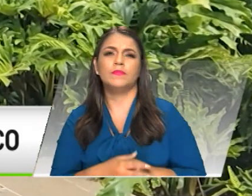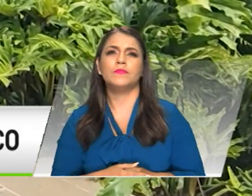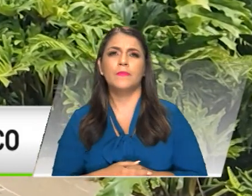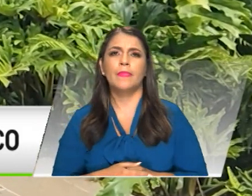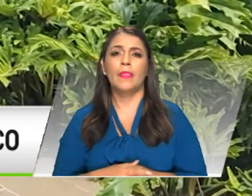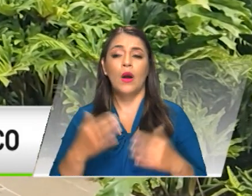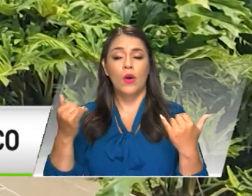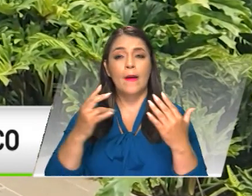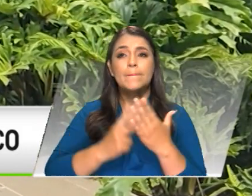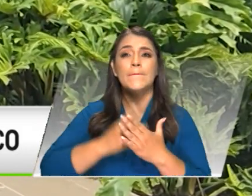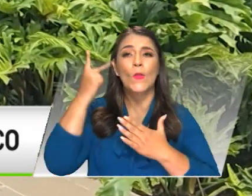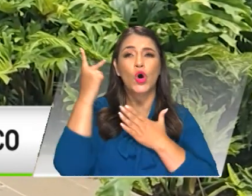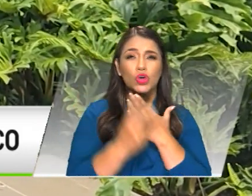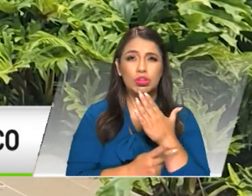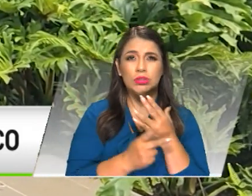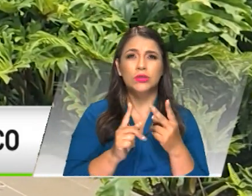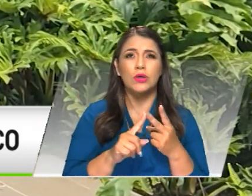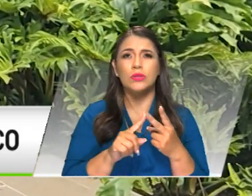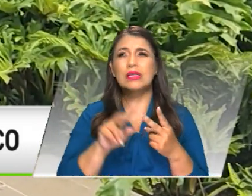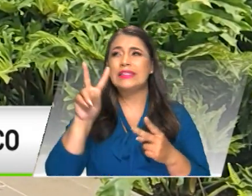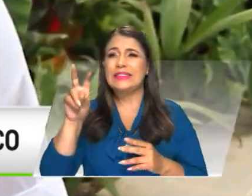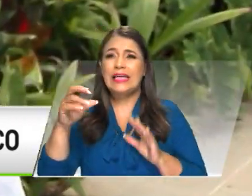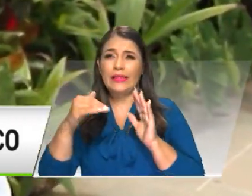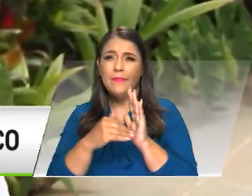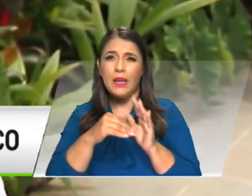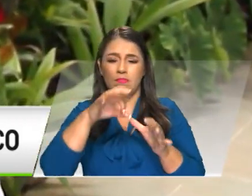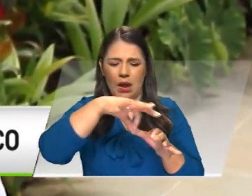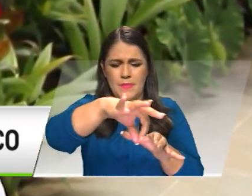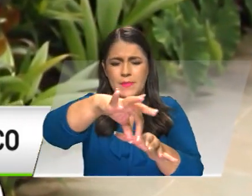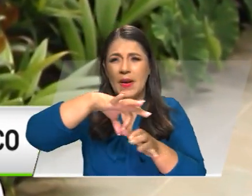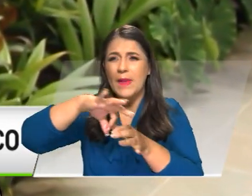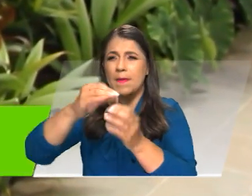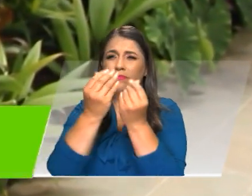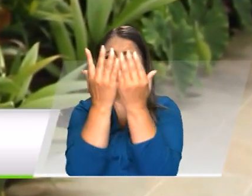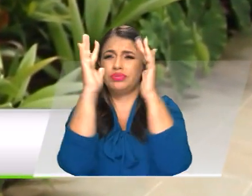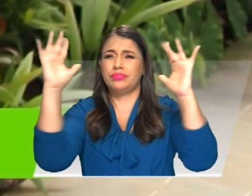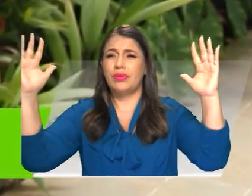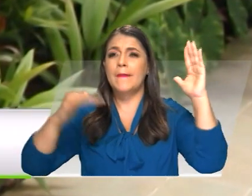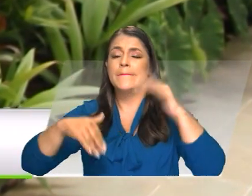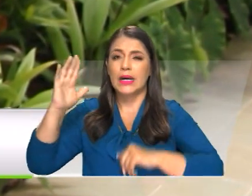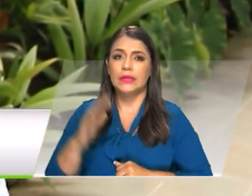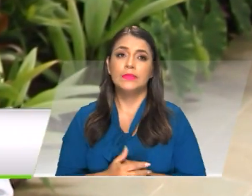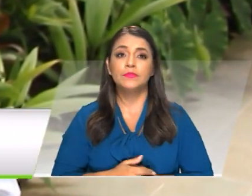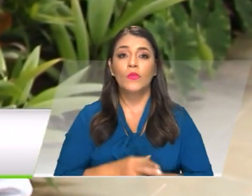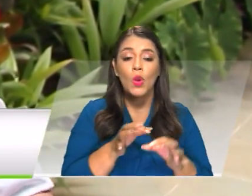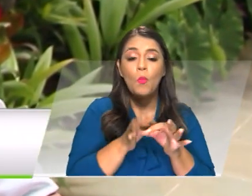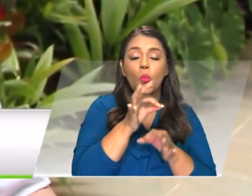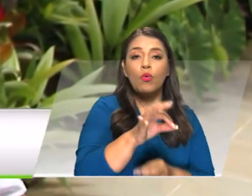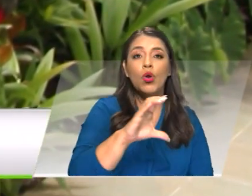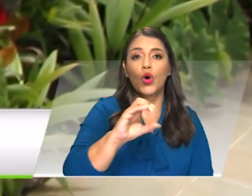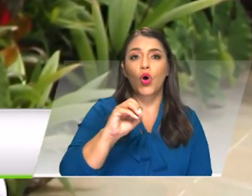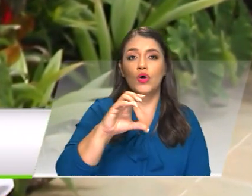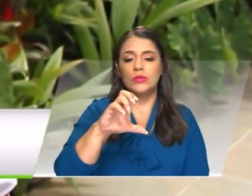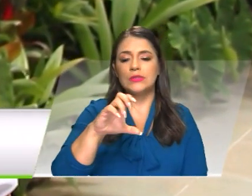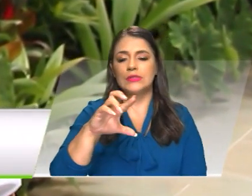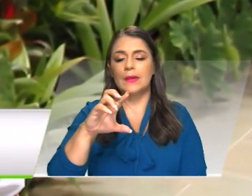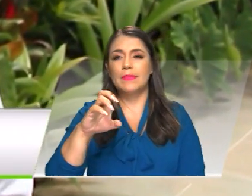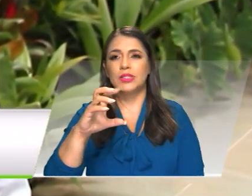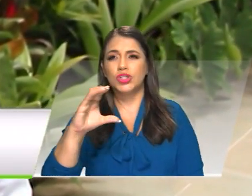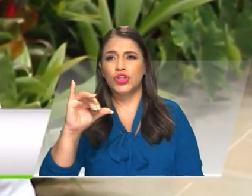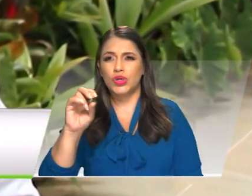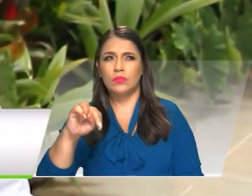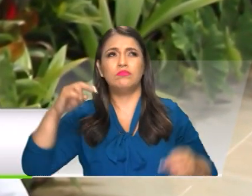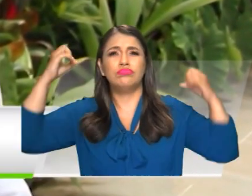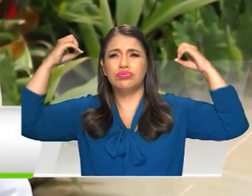para sembrar alrededor y otros 7.000 árboles más en el municipio de concepción venimos avanzando en un tema de cambiar toda la